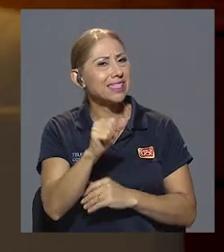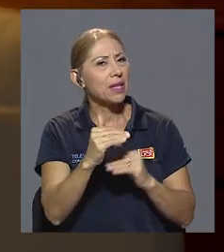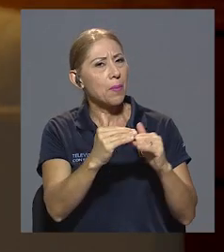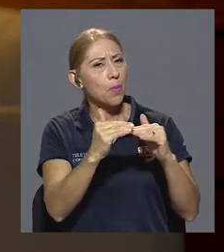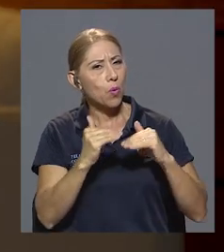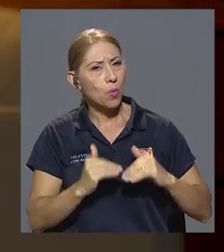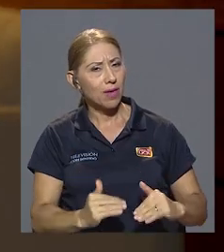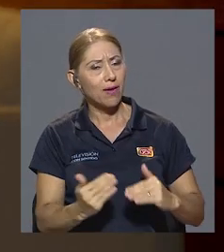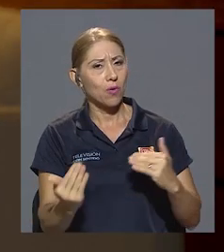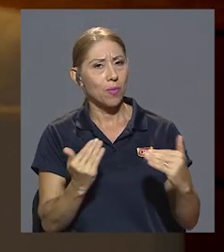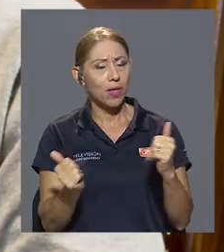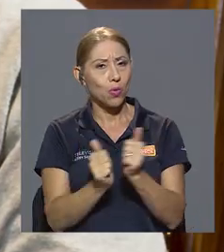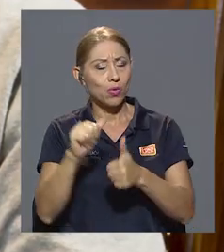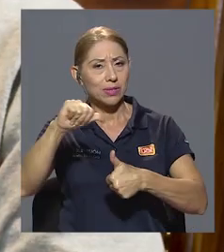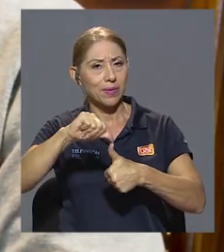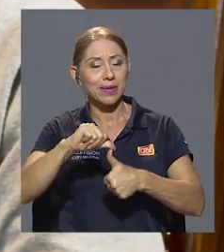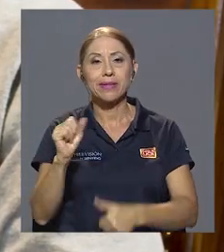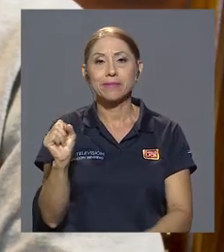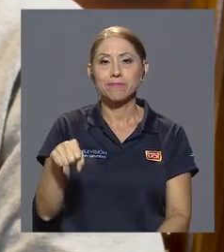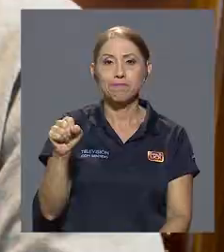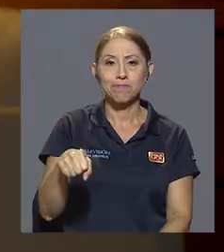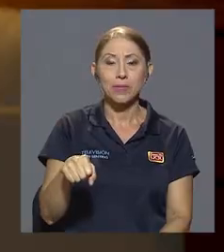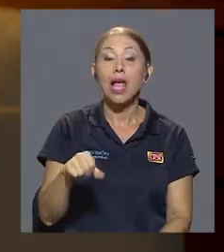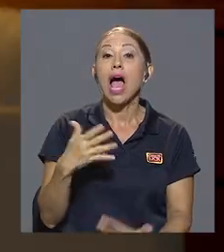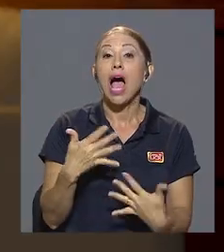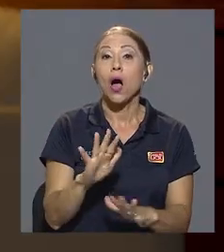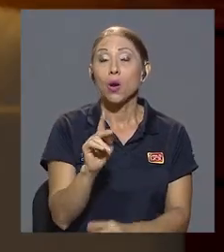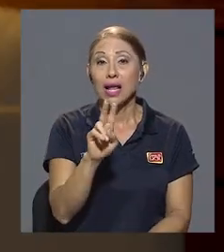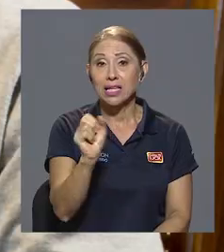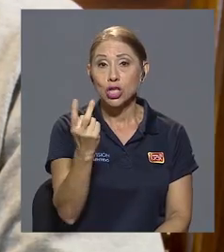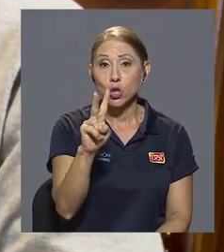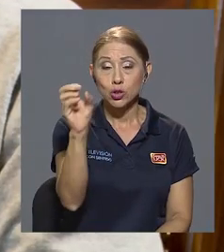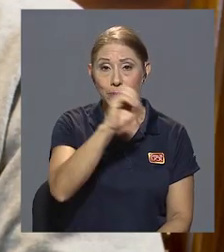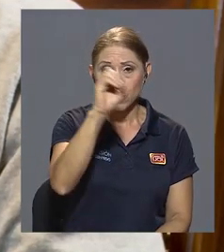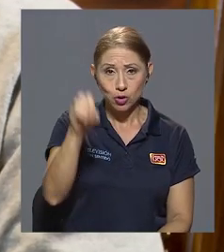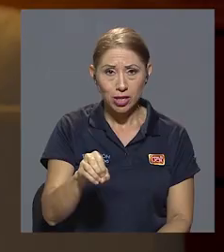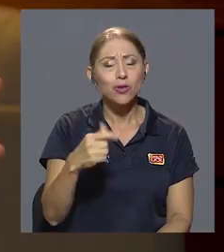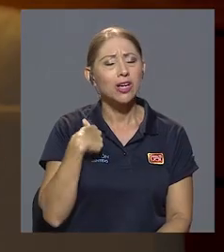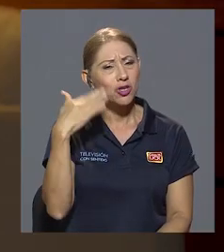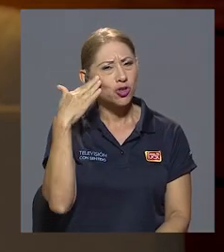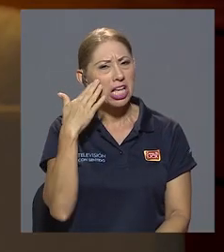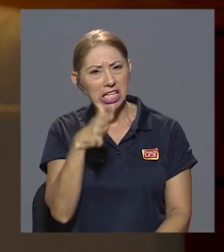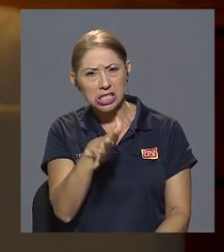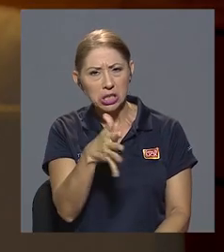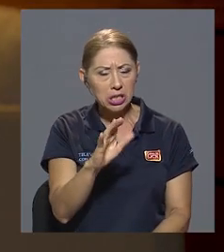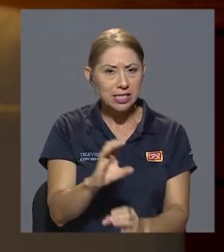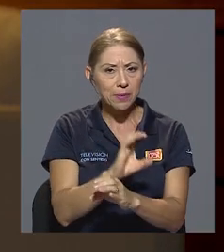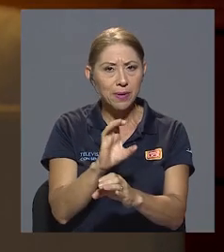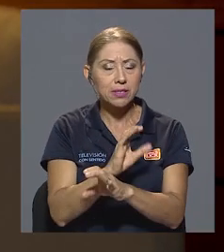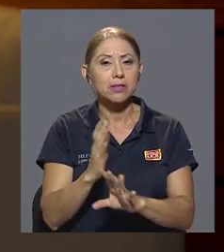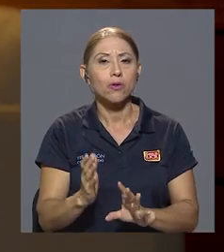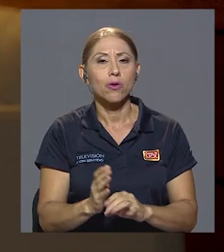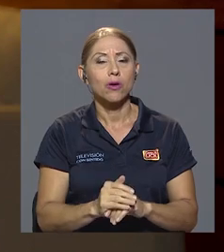debajo entonces del resto del centro en el del resto de centroamérica ahora ese 12% digamos que ese si yo sé que es una estimación